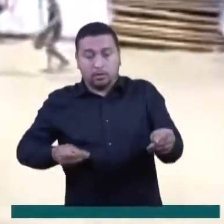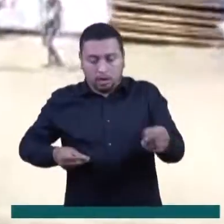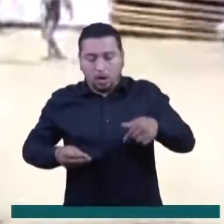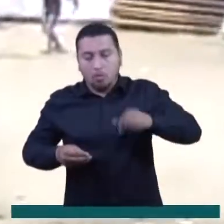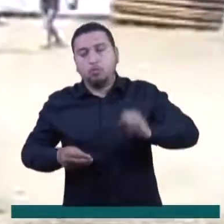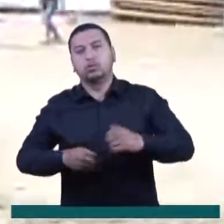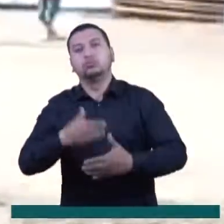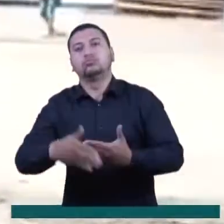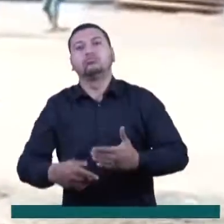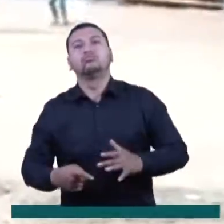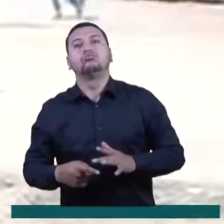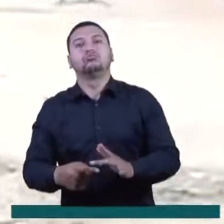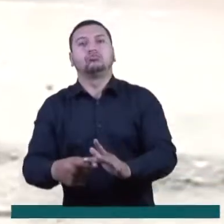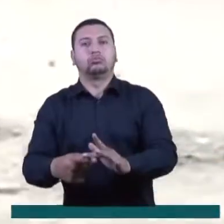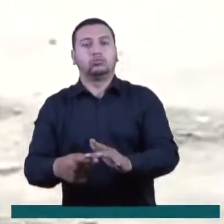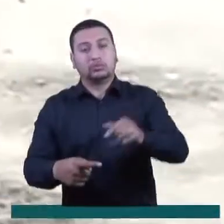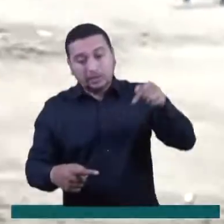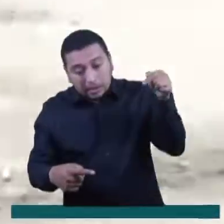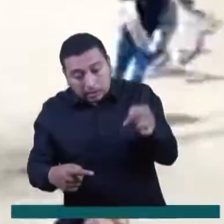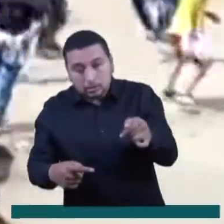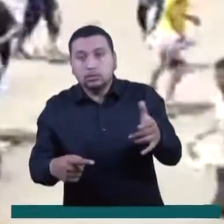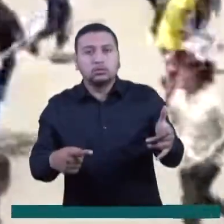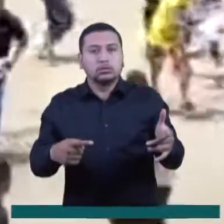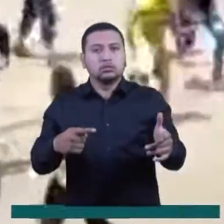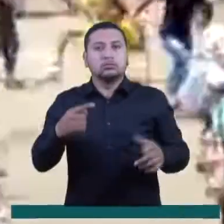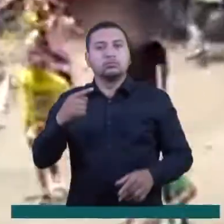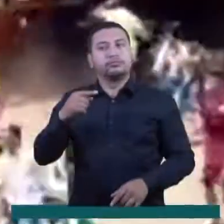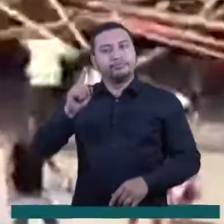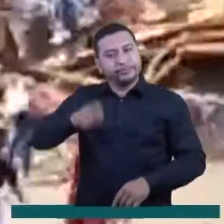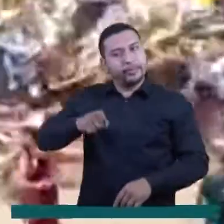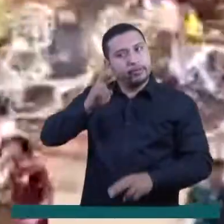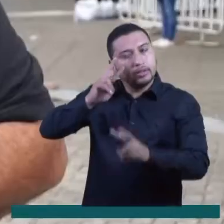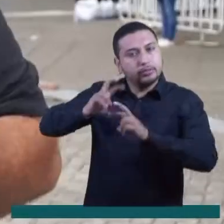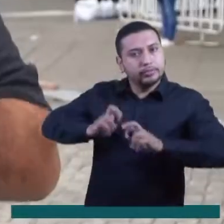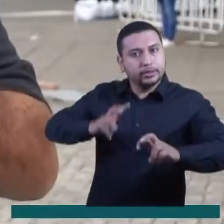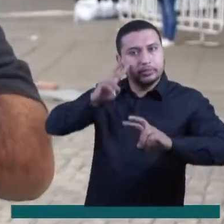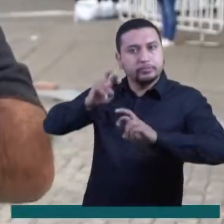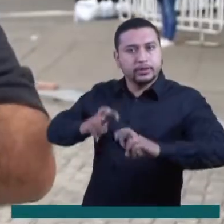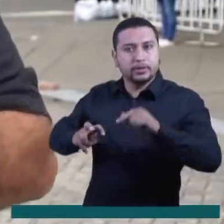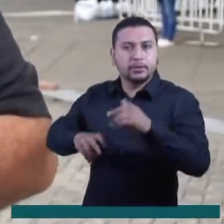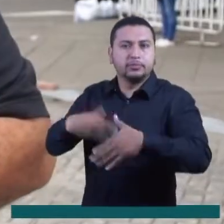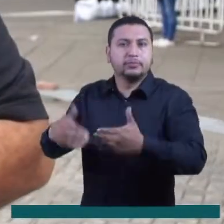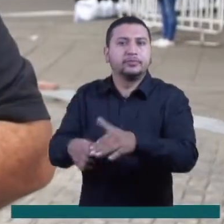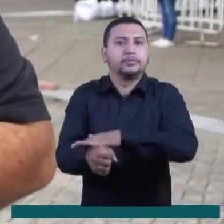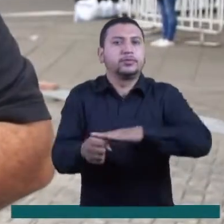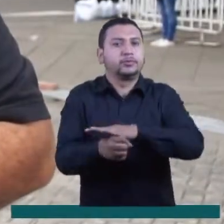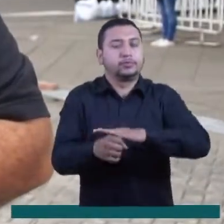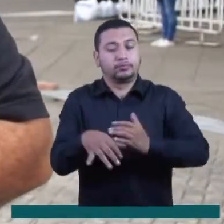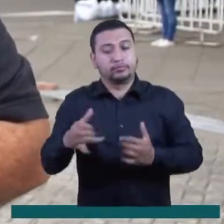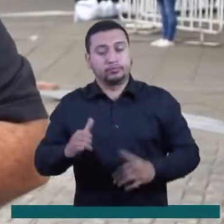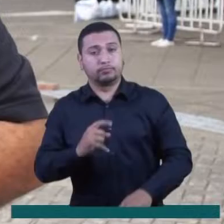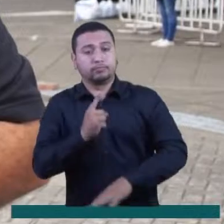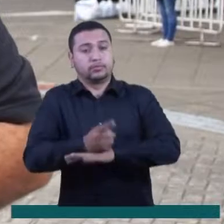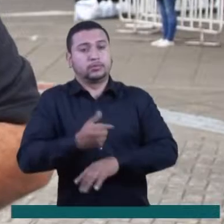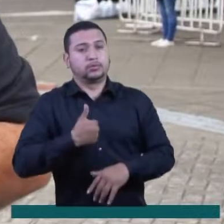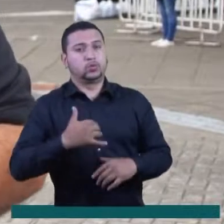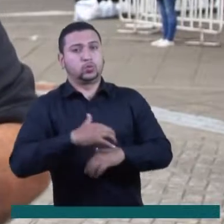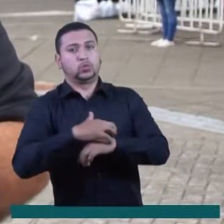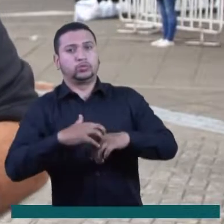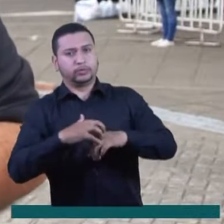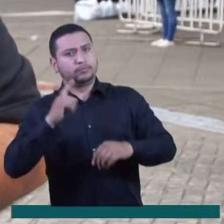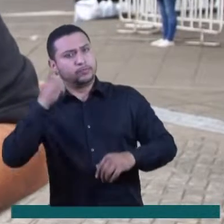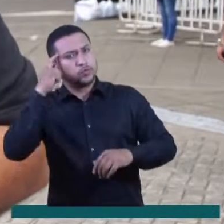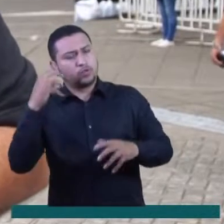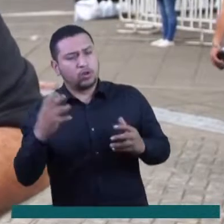esta, como otras responsabilidades, aún son materia de investigación. El mandatario de los tolimenses, Ricardo Orozco